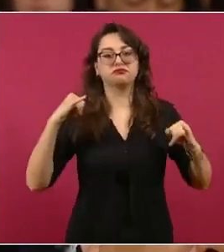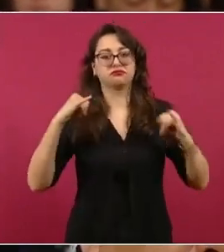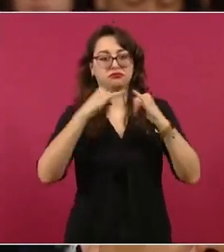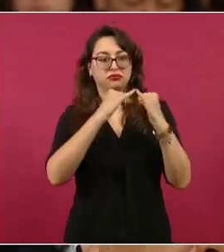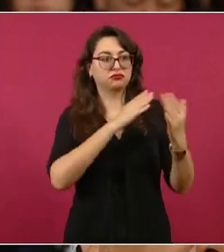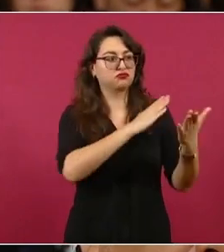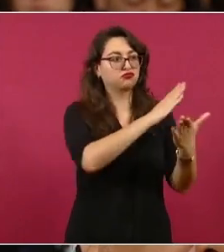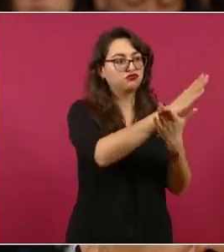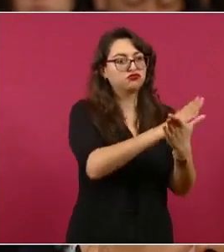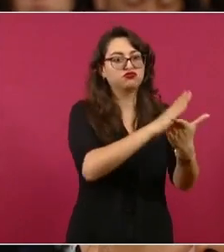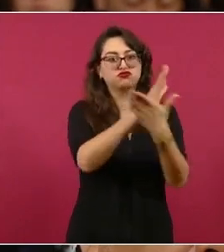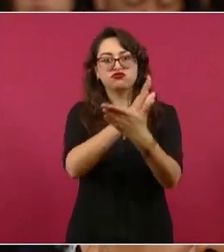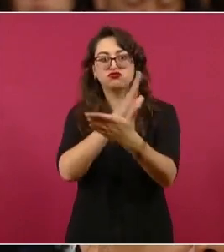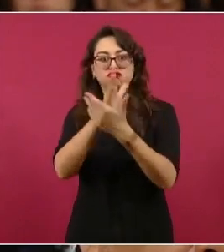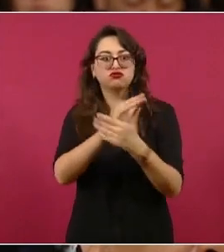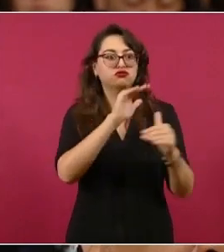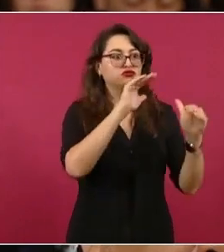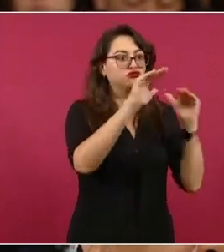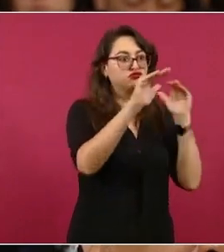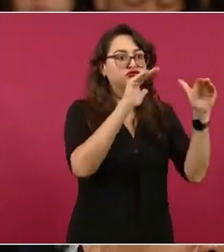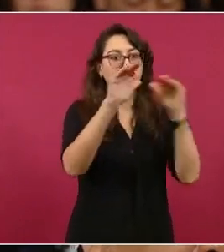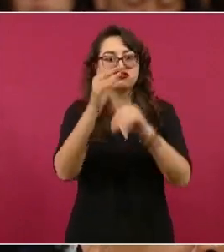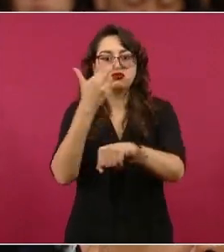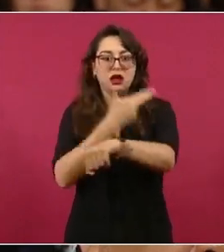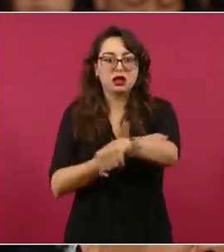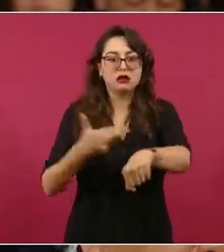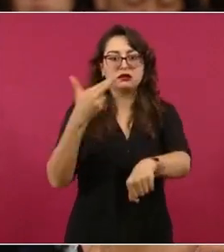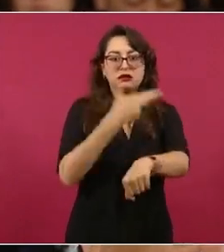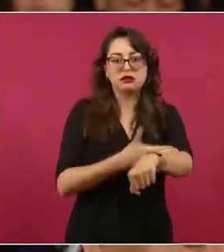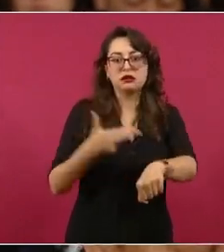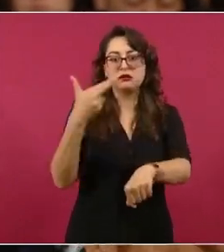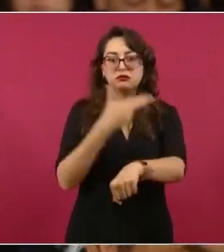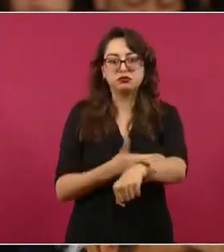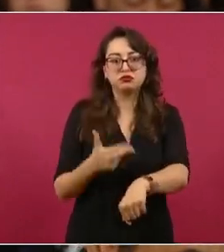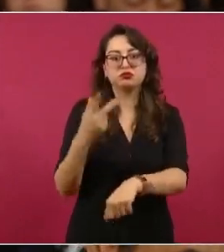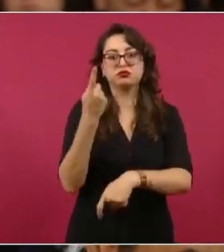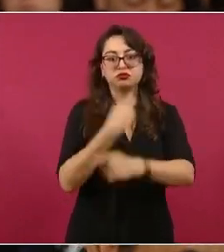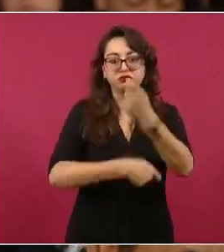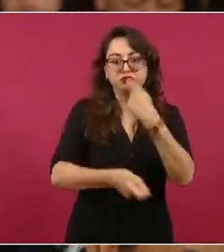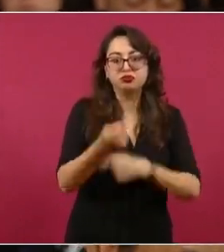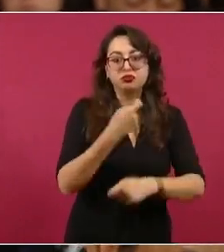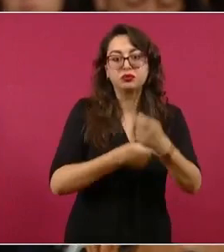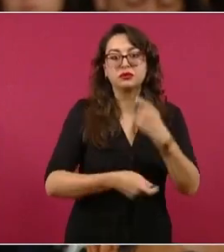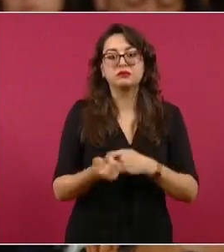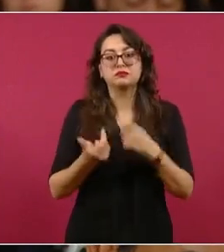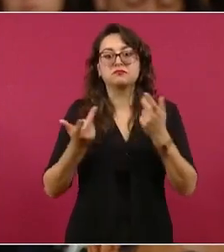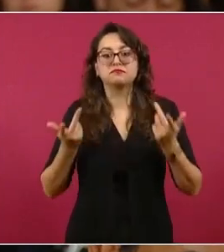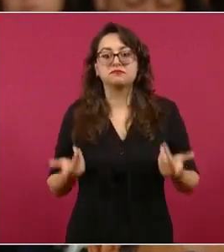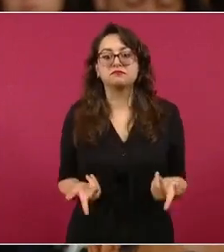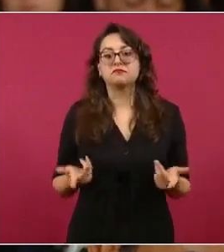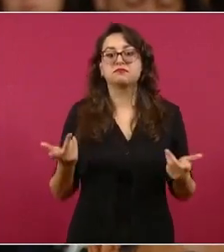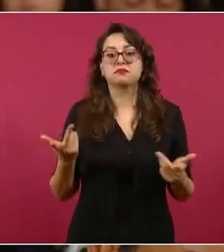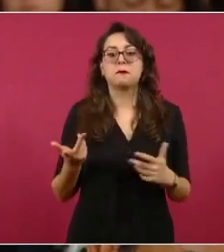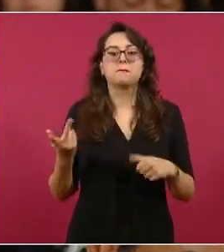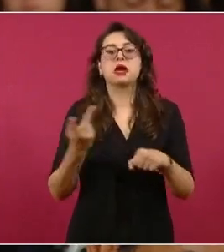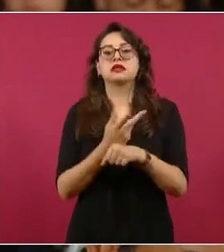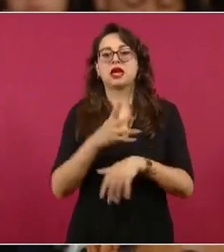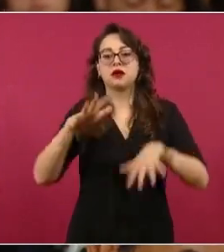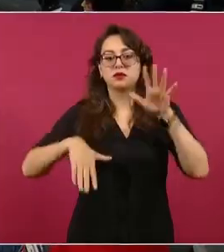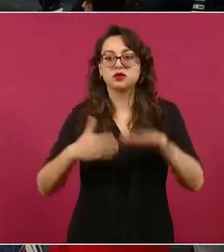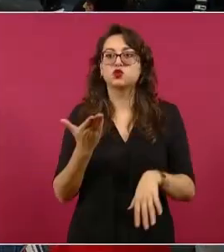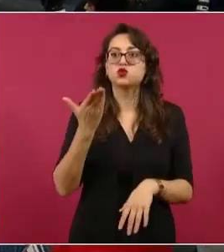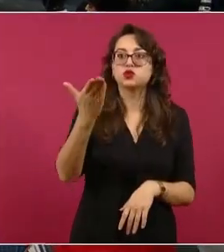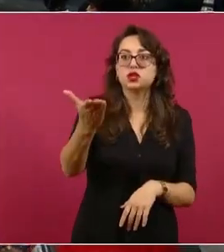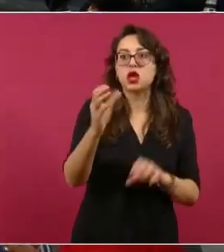de directivo de la SEP, no de la secretaria, quiero aclararlo. La secretaria ha estado en contacto, pero luego cuando se bajan las indicaciones, hubo